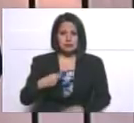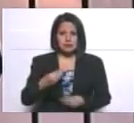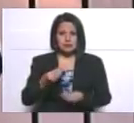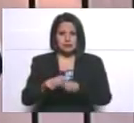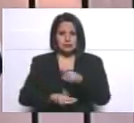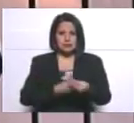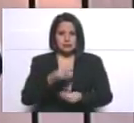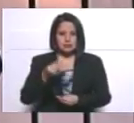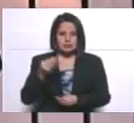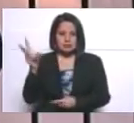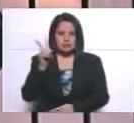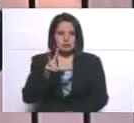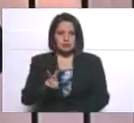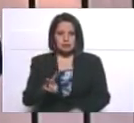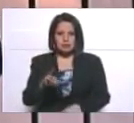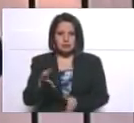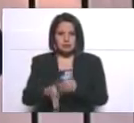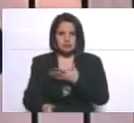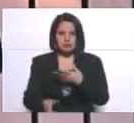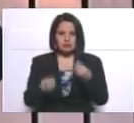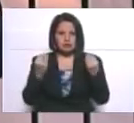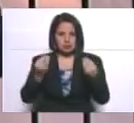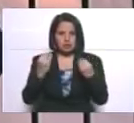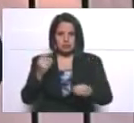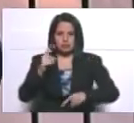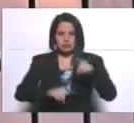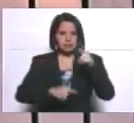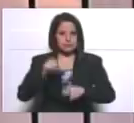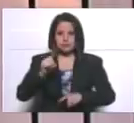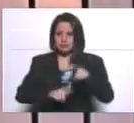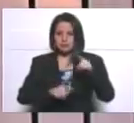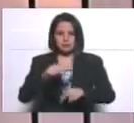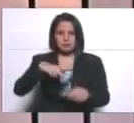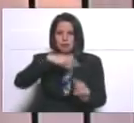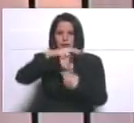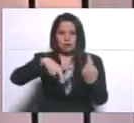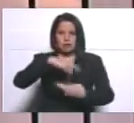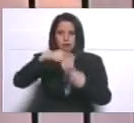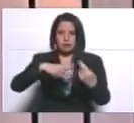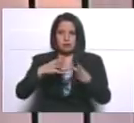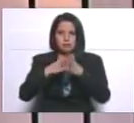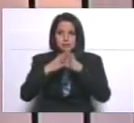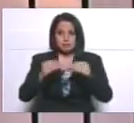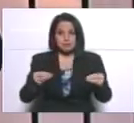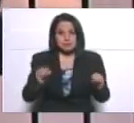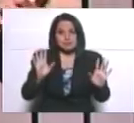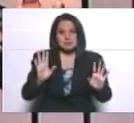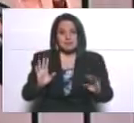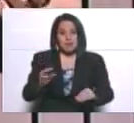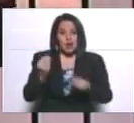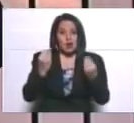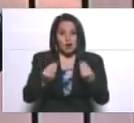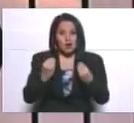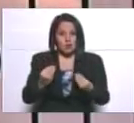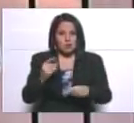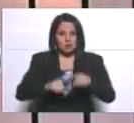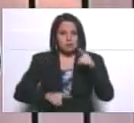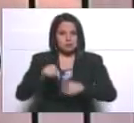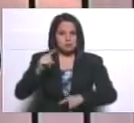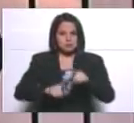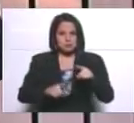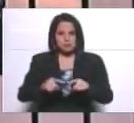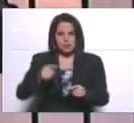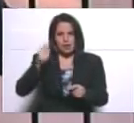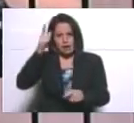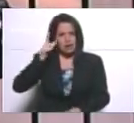verdaderamente ese el sentimiento que debemos asumir los revolucionarios, las revolucionarias, los patriotas, que heredamos el legado de